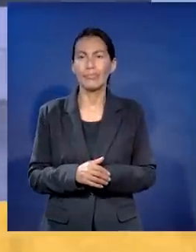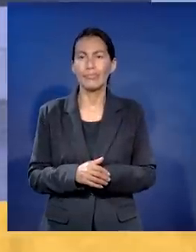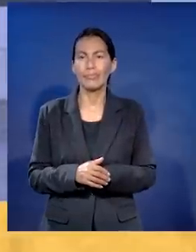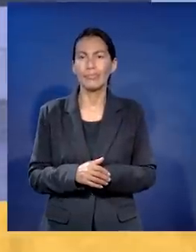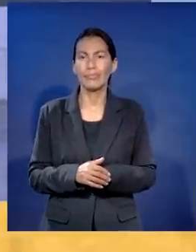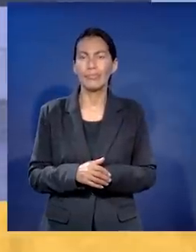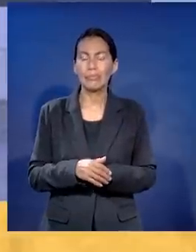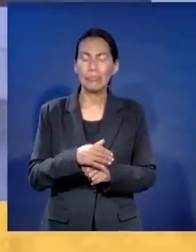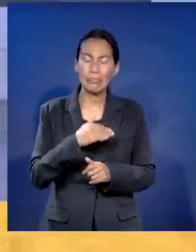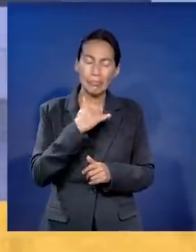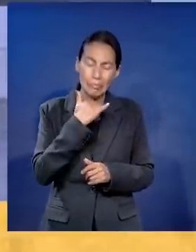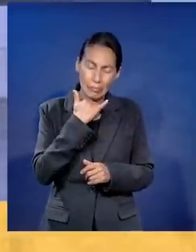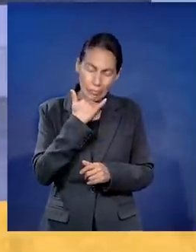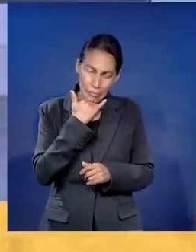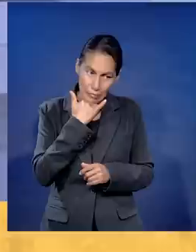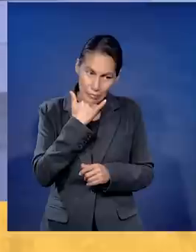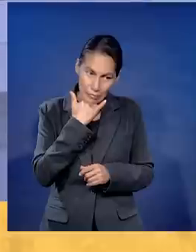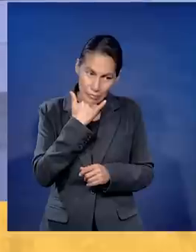licenciado